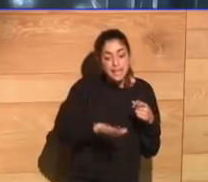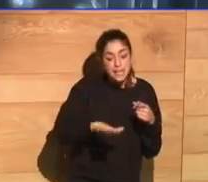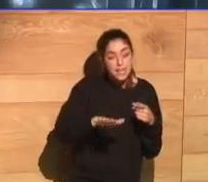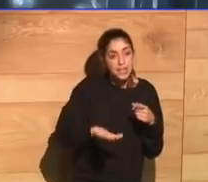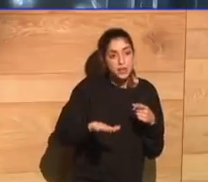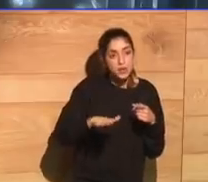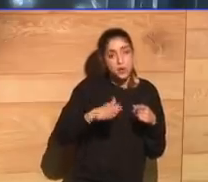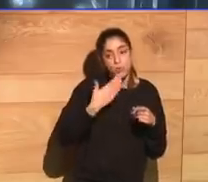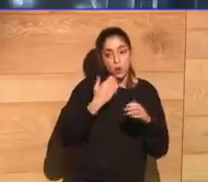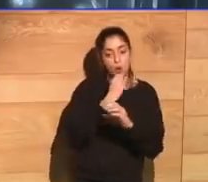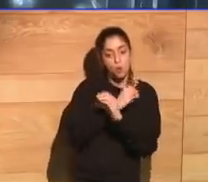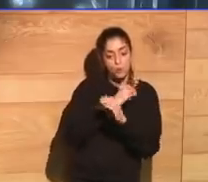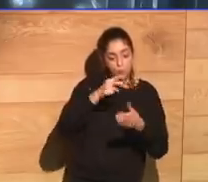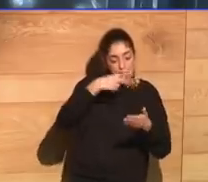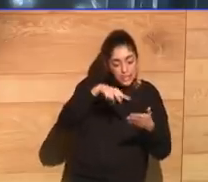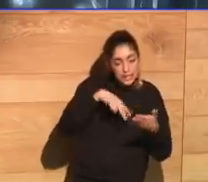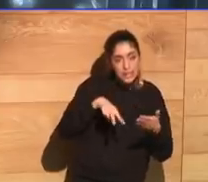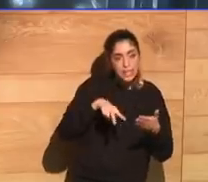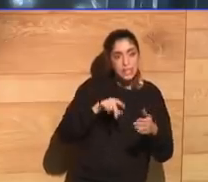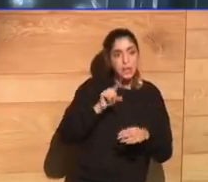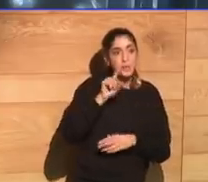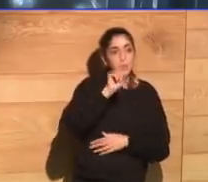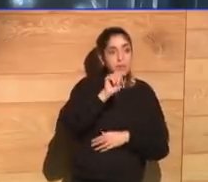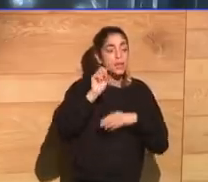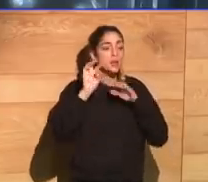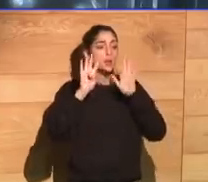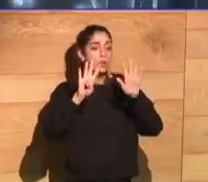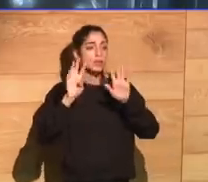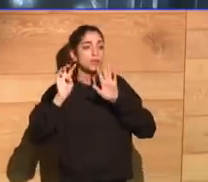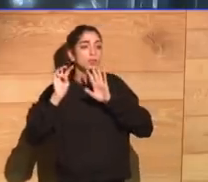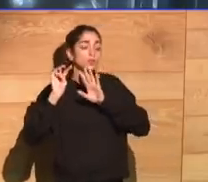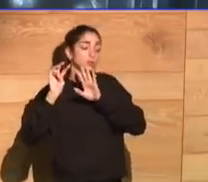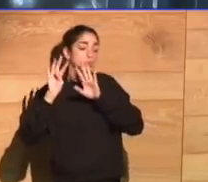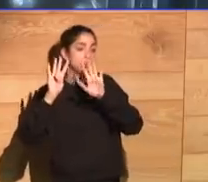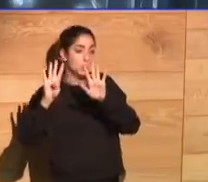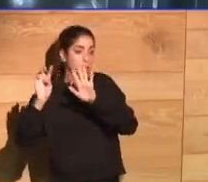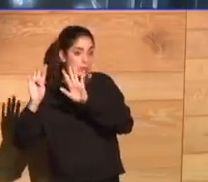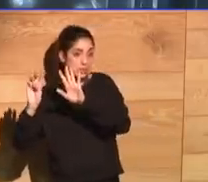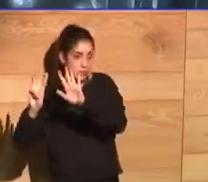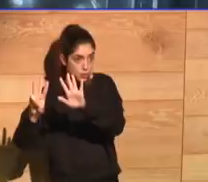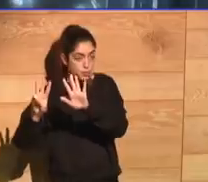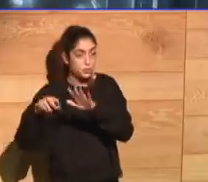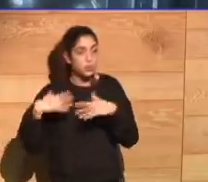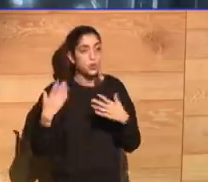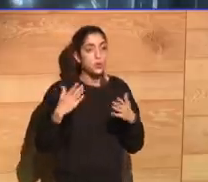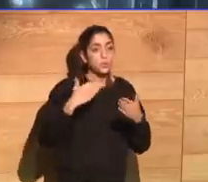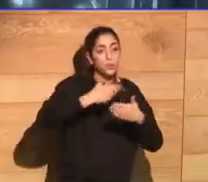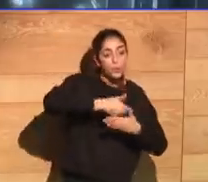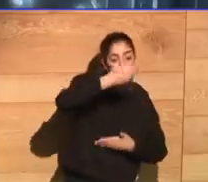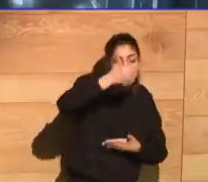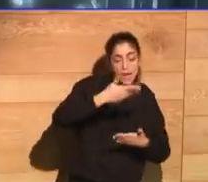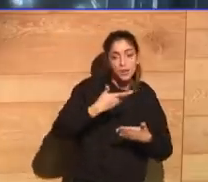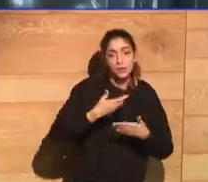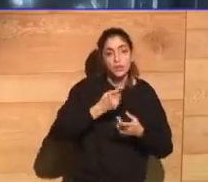leyendo un tebeo. En 1938, en plena depresión americana, un diario que mantenía informados a